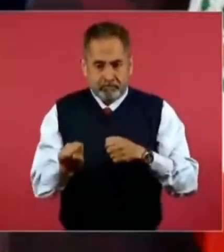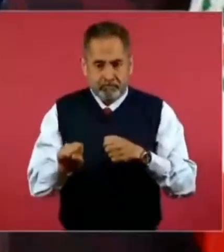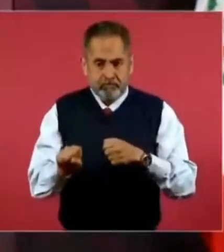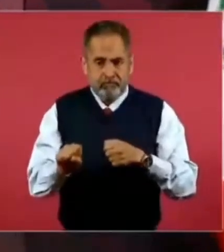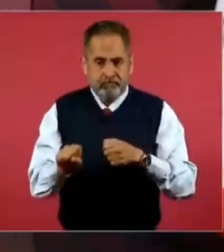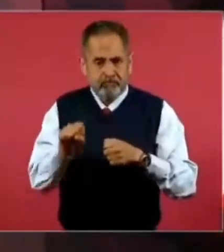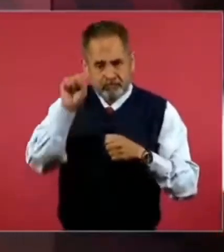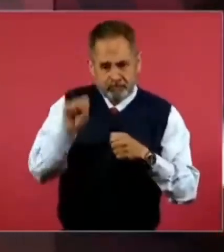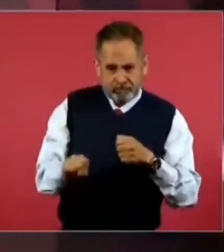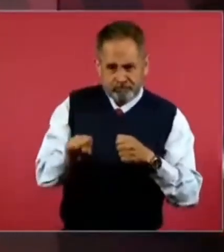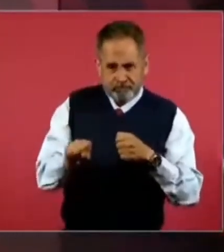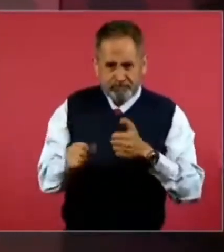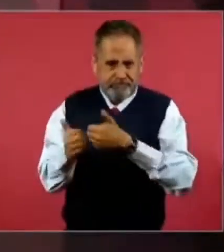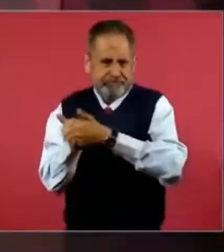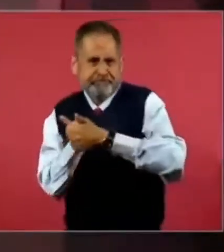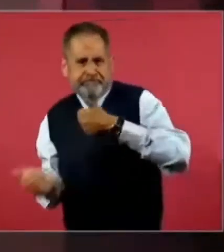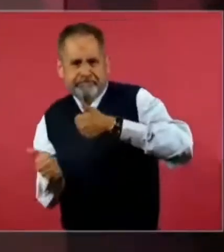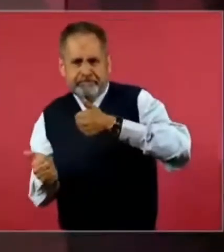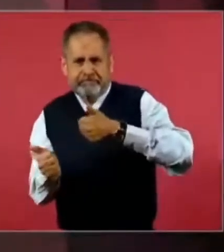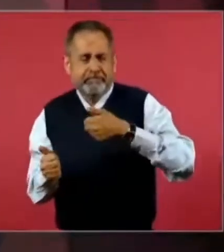sureste del norte.